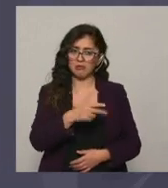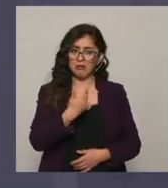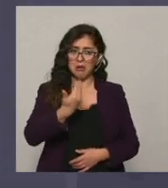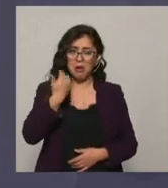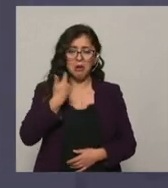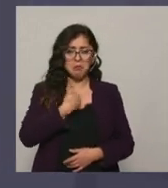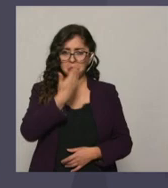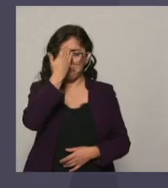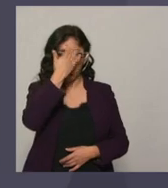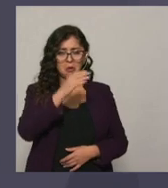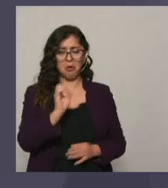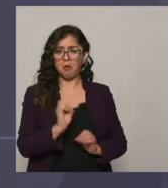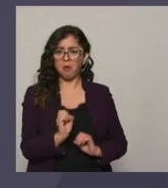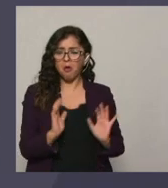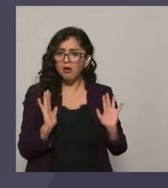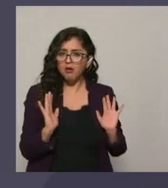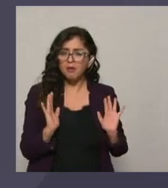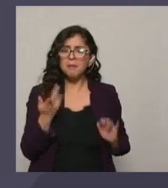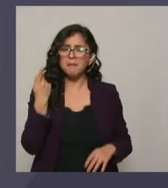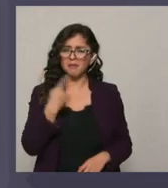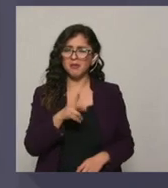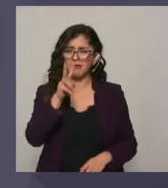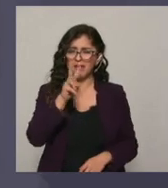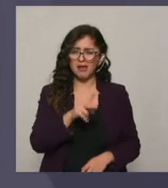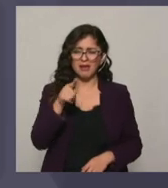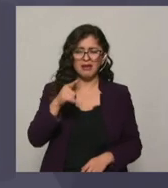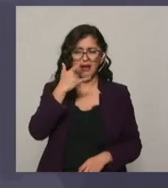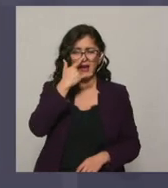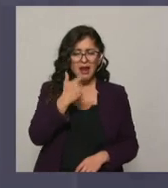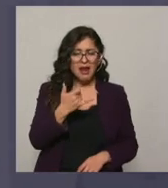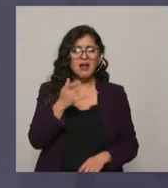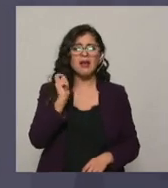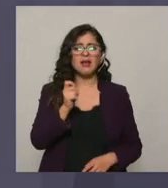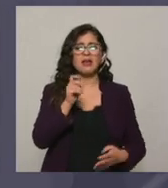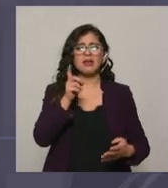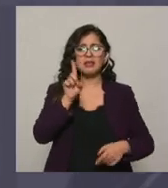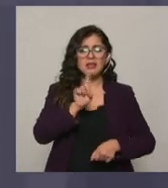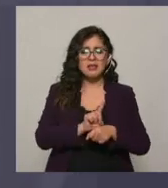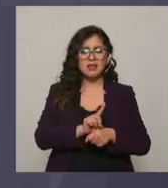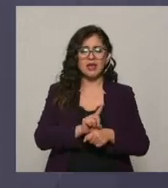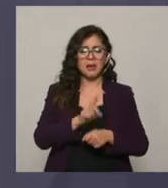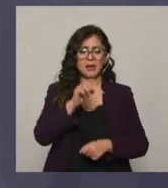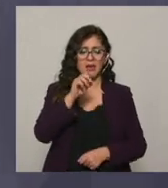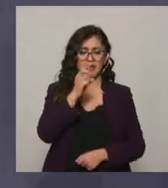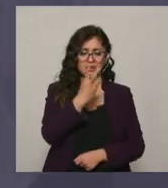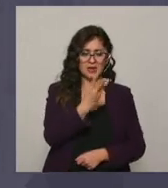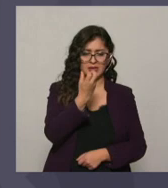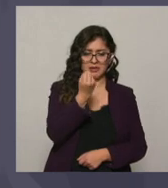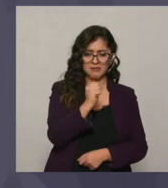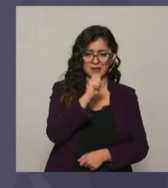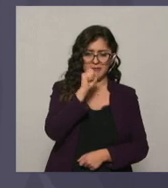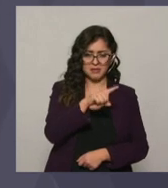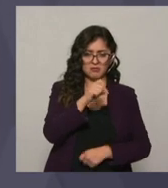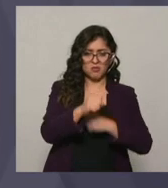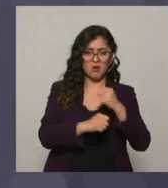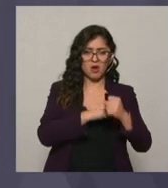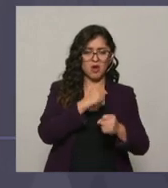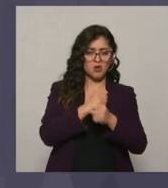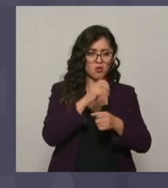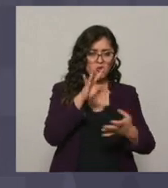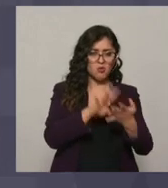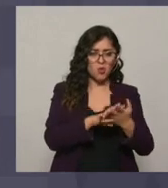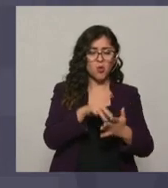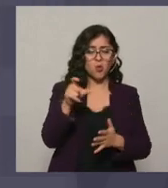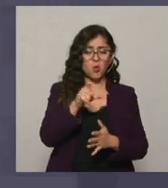Y bueno, hay una serie de situaciones raras porque Mario es detenido el 3 de septiembre de ese año, y cuando lo